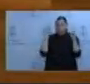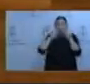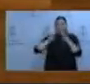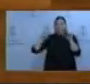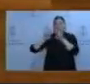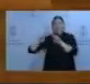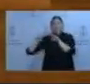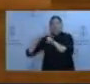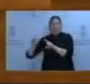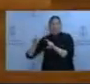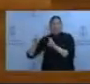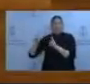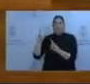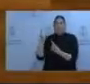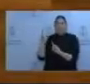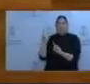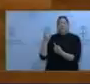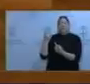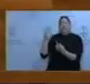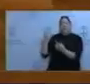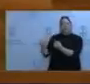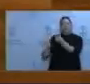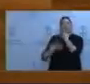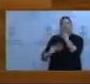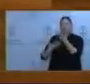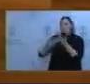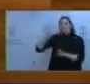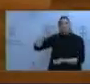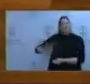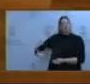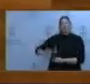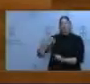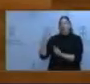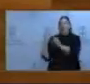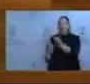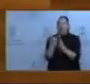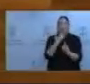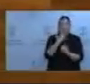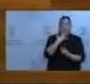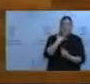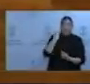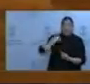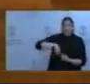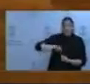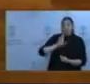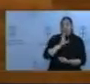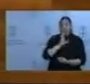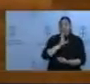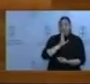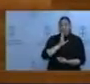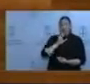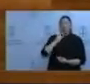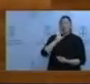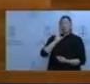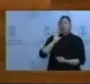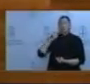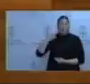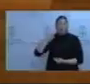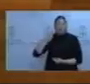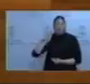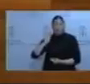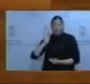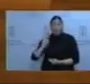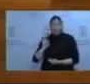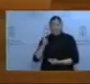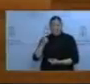y organismos este dato es fundamental, dado que algunos, y reitero el ejemplo que puse antes, por ejemplo, de Sogepsa, tienen